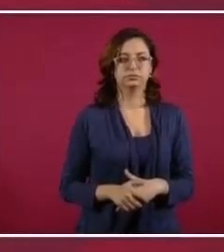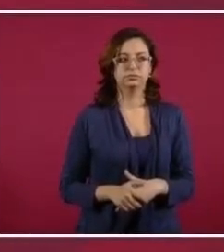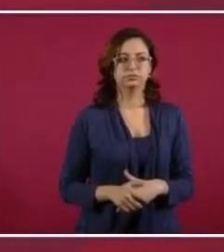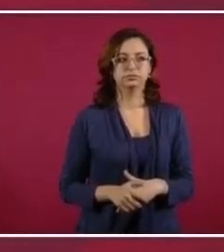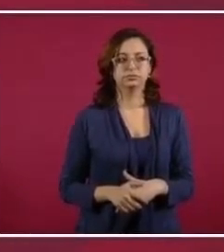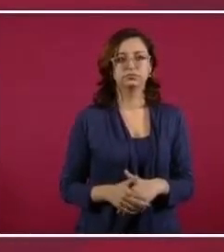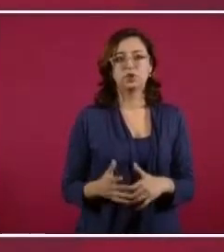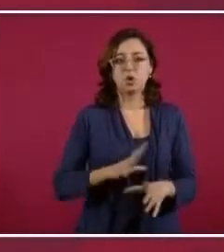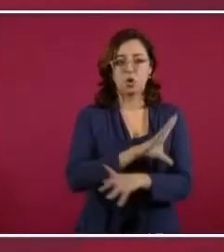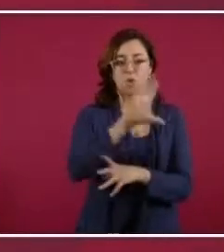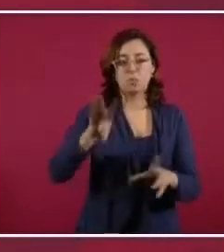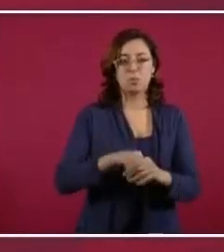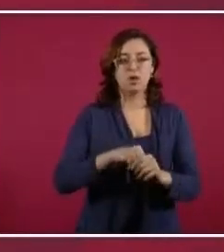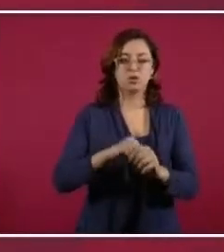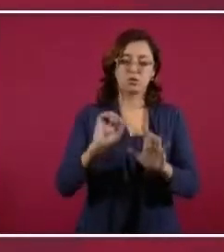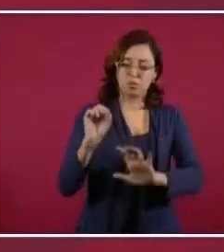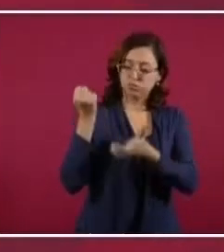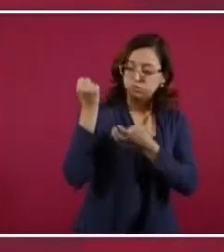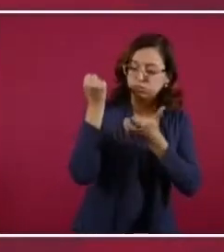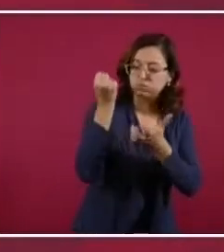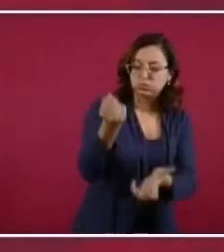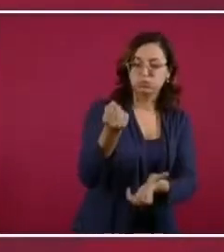garantizados los recursos